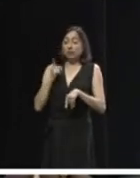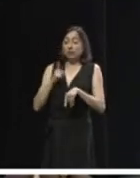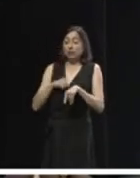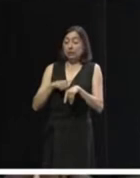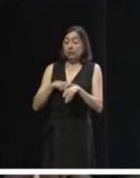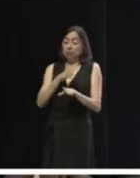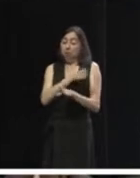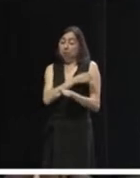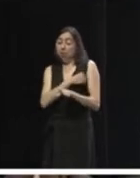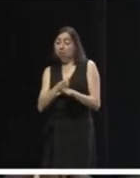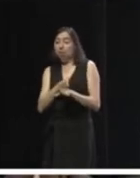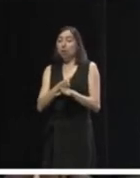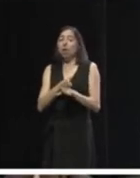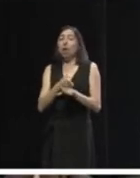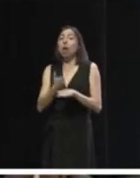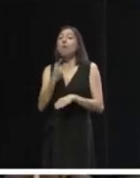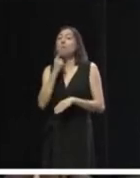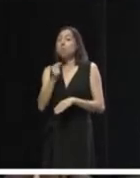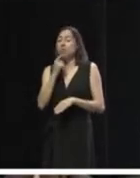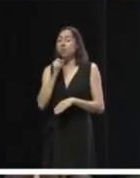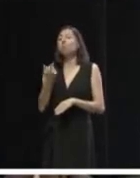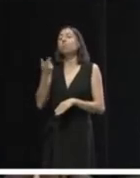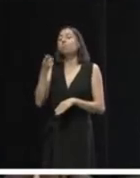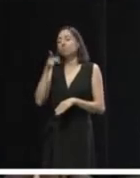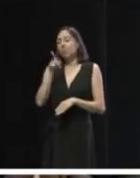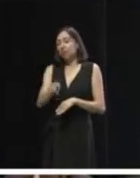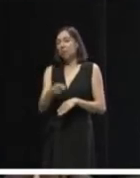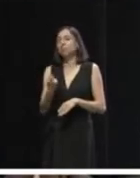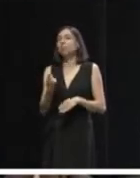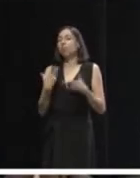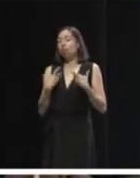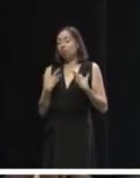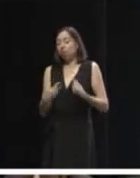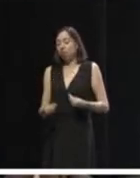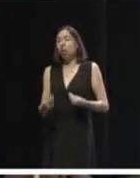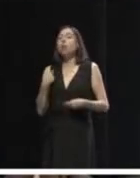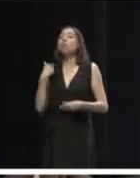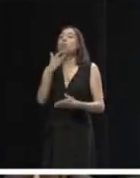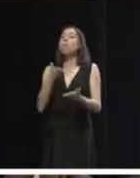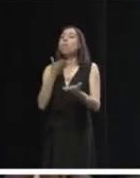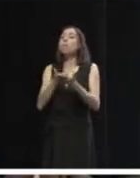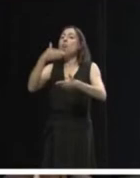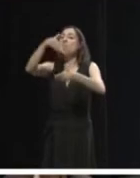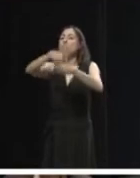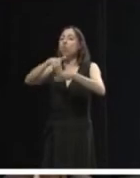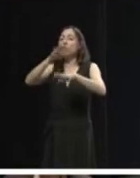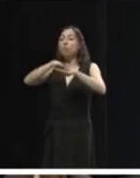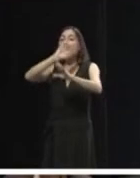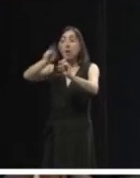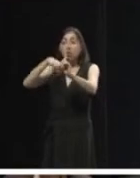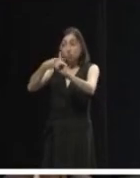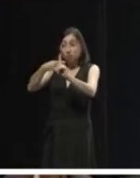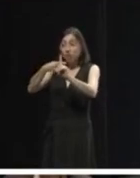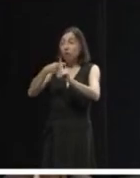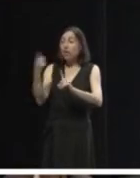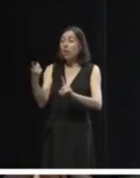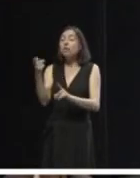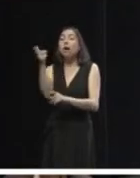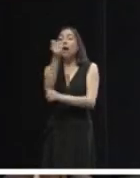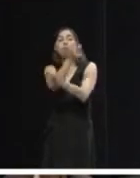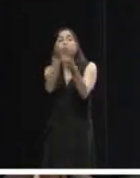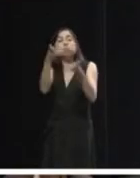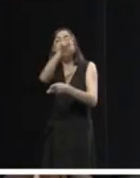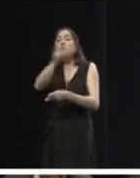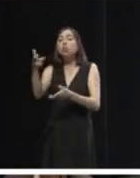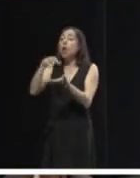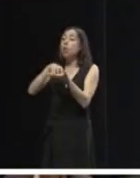Bonilla también están decepcionados. Yo os pido el voto para Sumar. A esas personas que tengáis dudas,